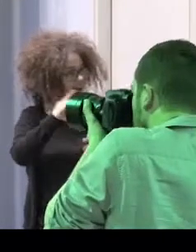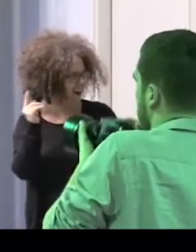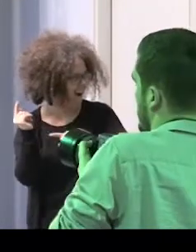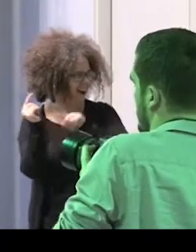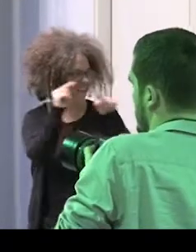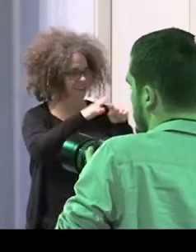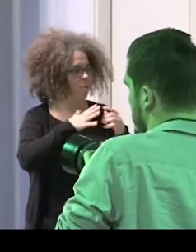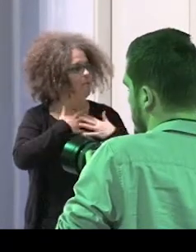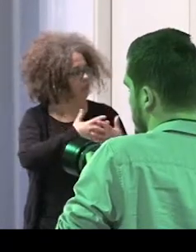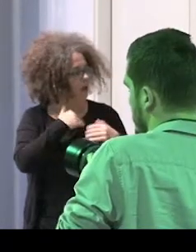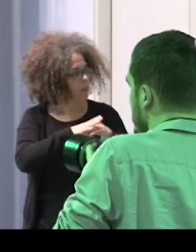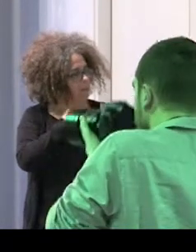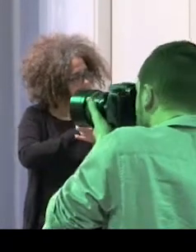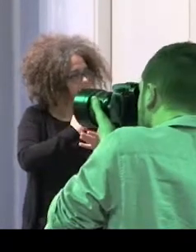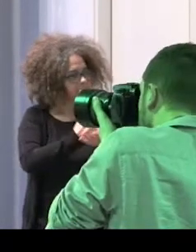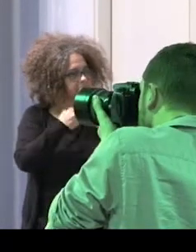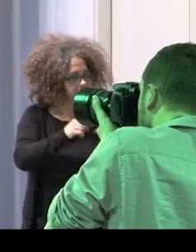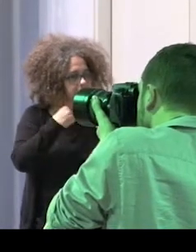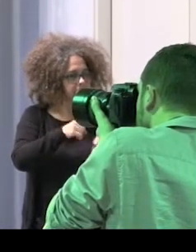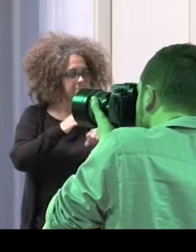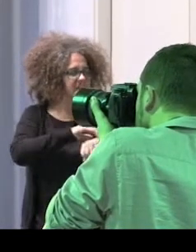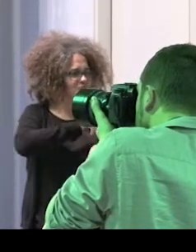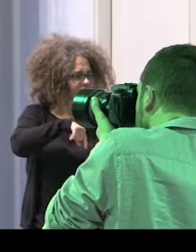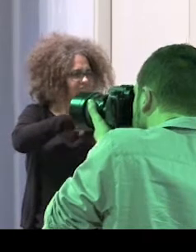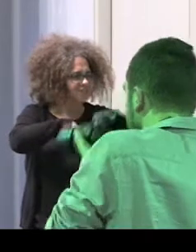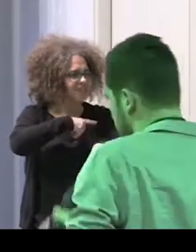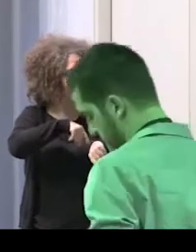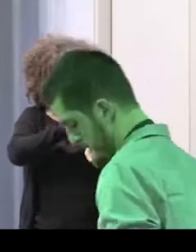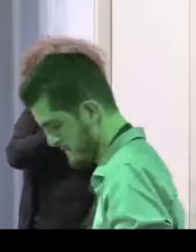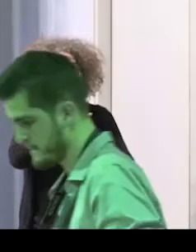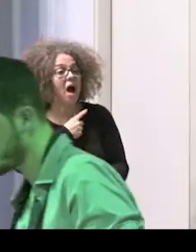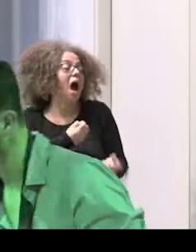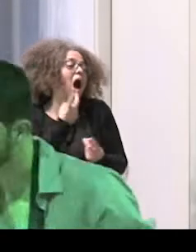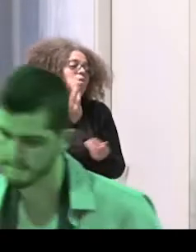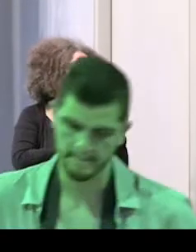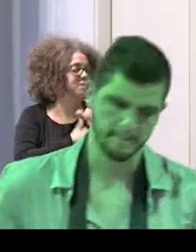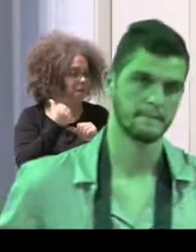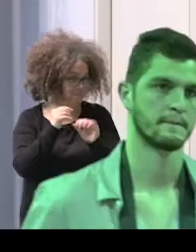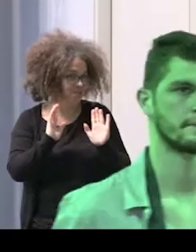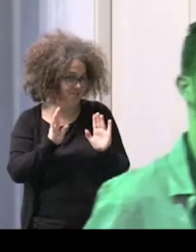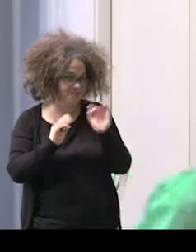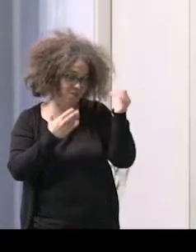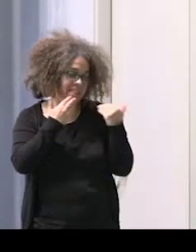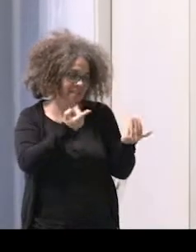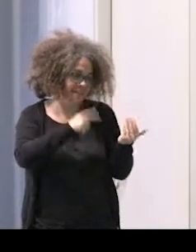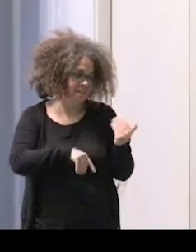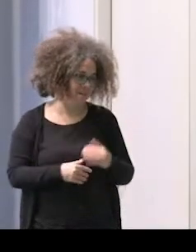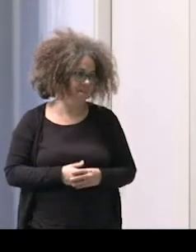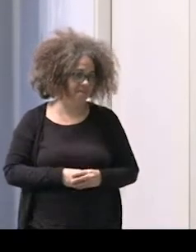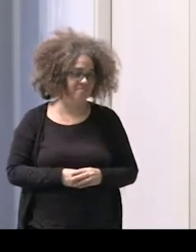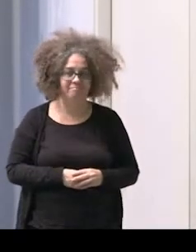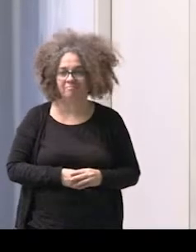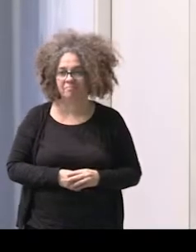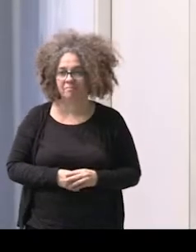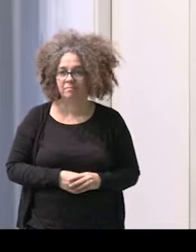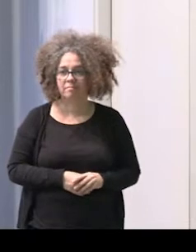como voluntarios y han dedicado horas y horas y horas de trabajo para hacer algunos de los experimentos que les voy a contar hoy aquí. Así es que gracias a todos